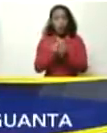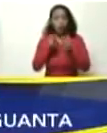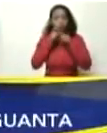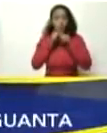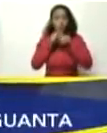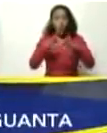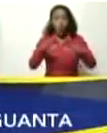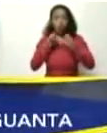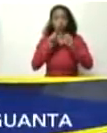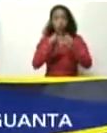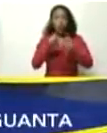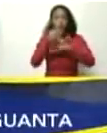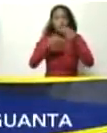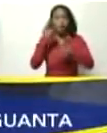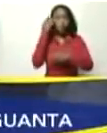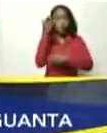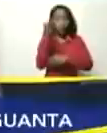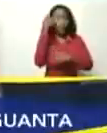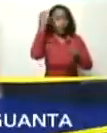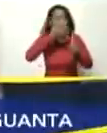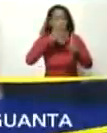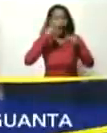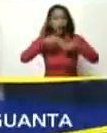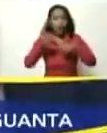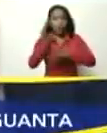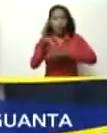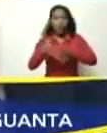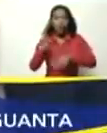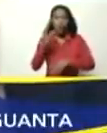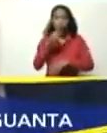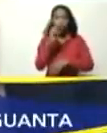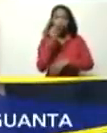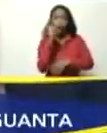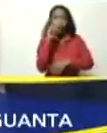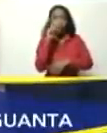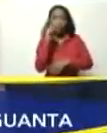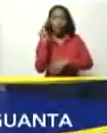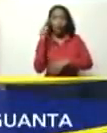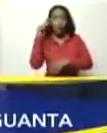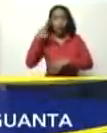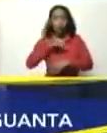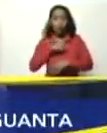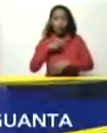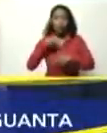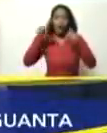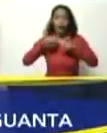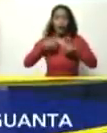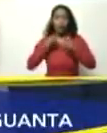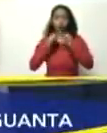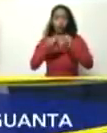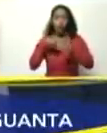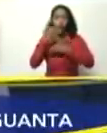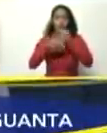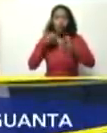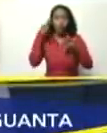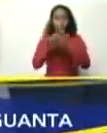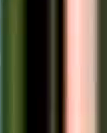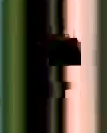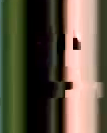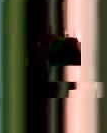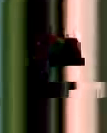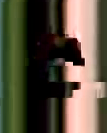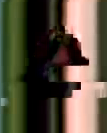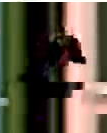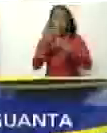social, como usted lo ha orientado. Desde aquí, desde el municipio de Guanta, presidente Nicolás Maduro, cuente usted que seguiremos en batalla, seguiremos con